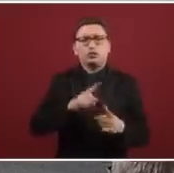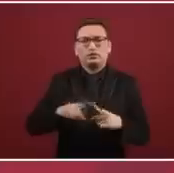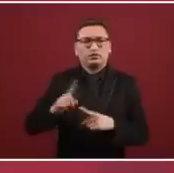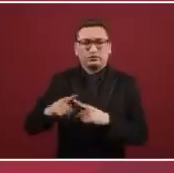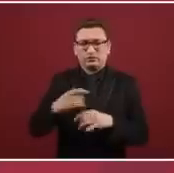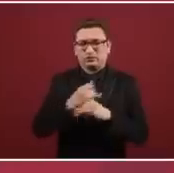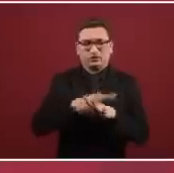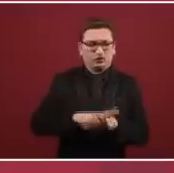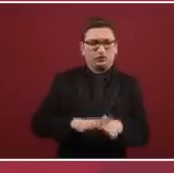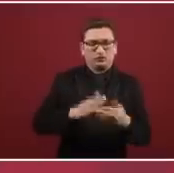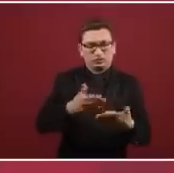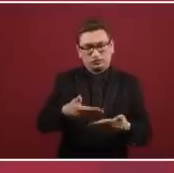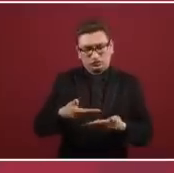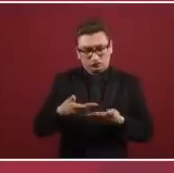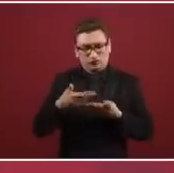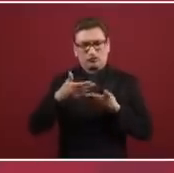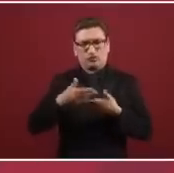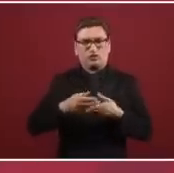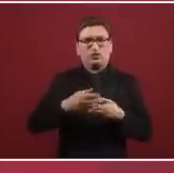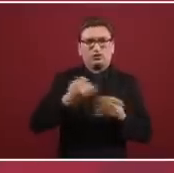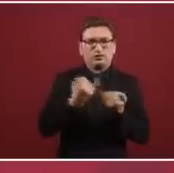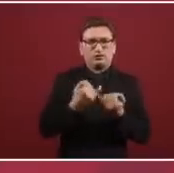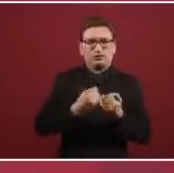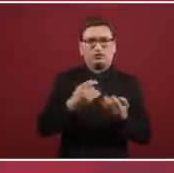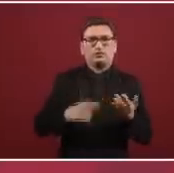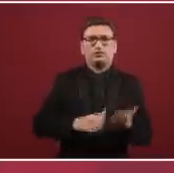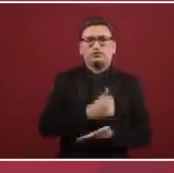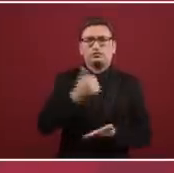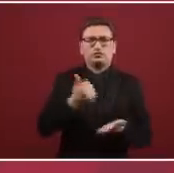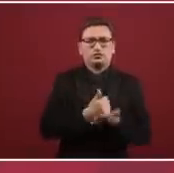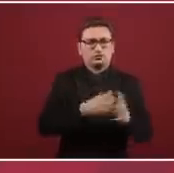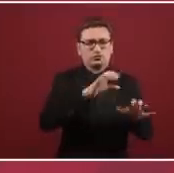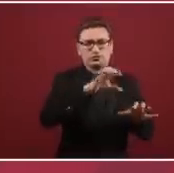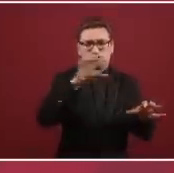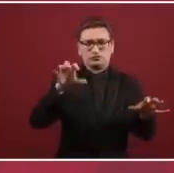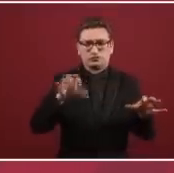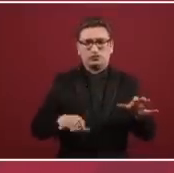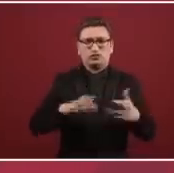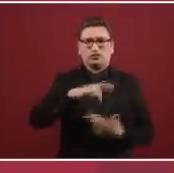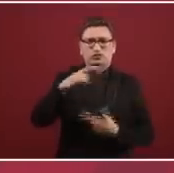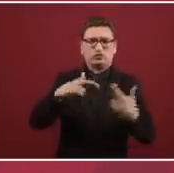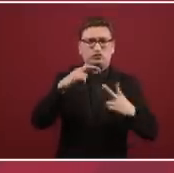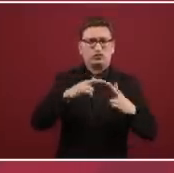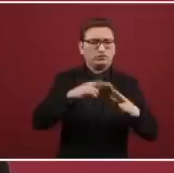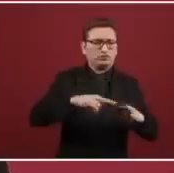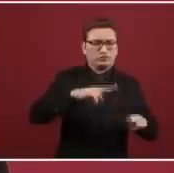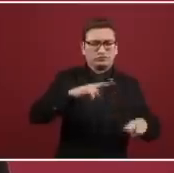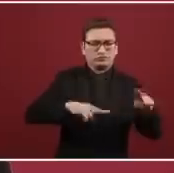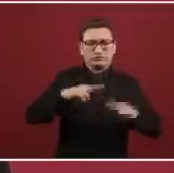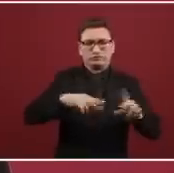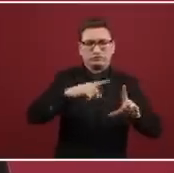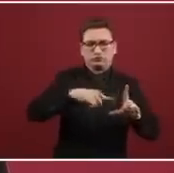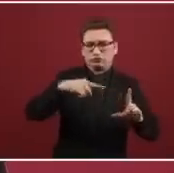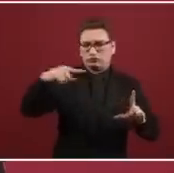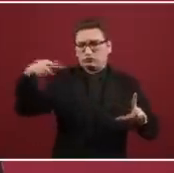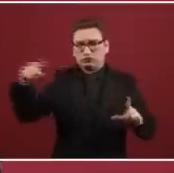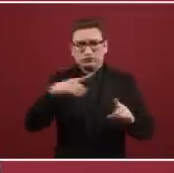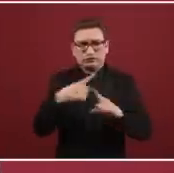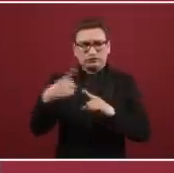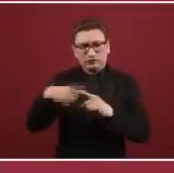cuál es el comportamiento por ciudades, por regiones. Todo eso nos va a